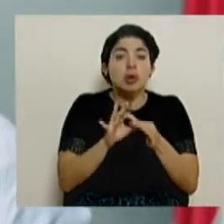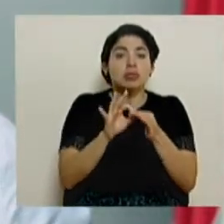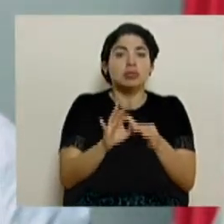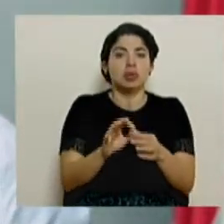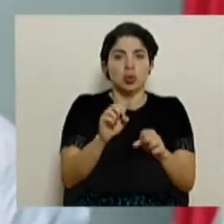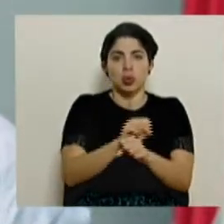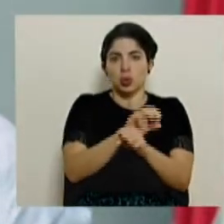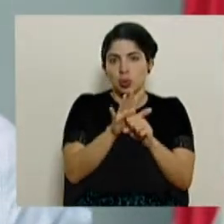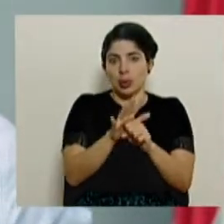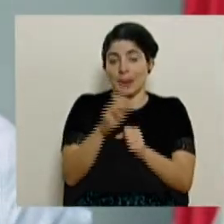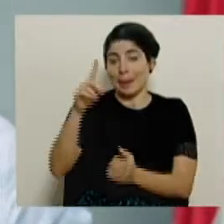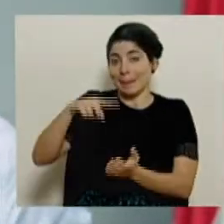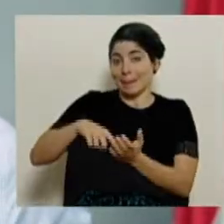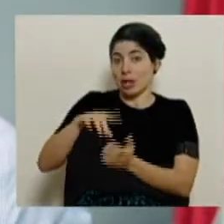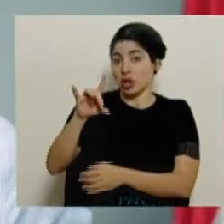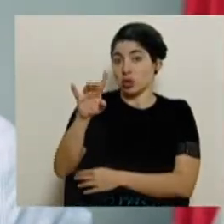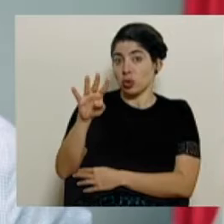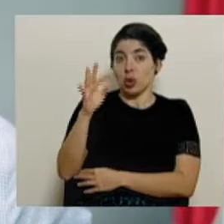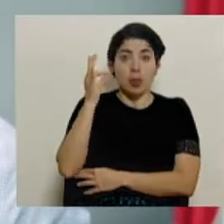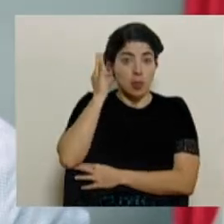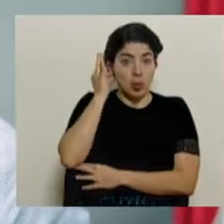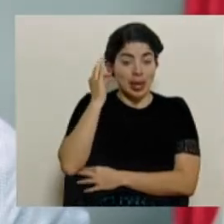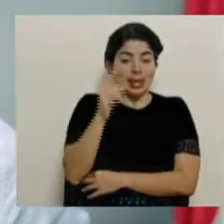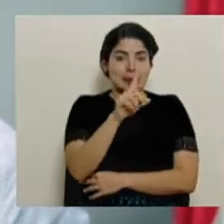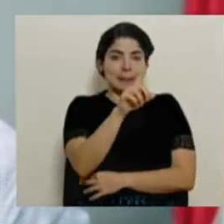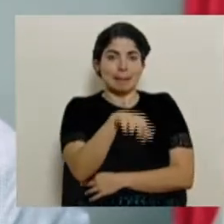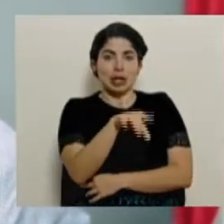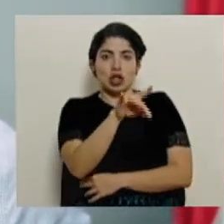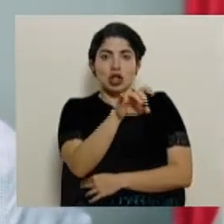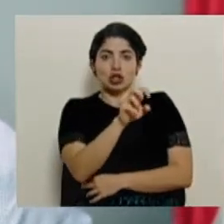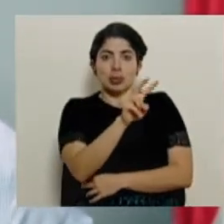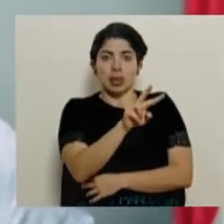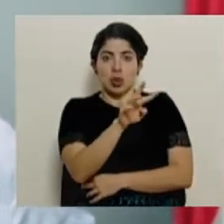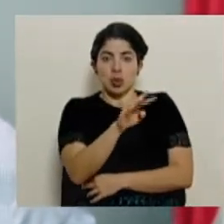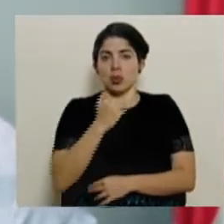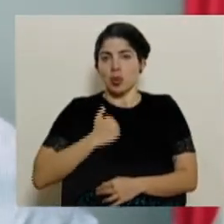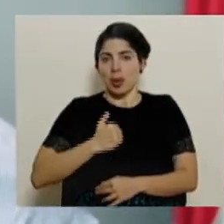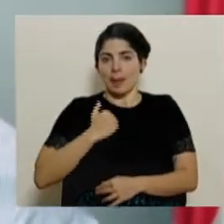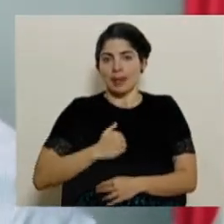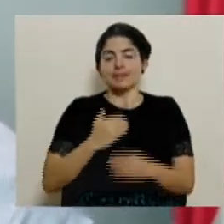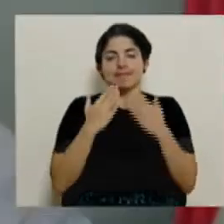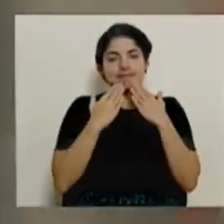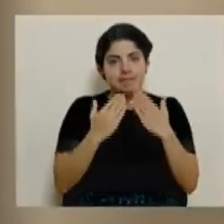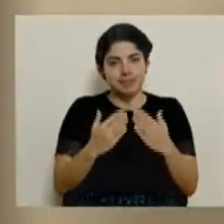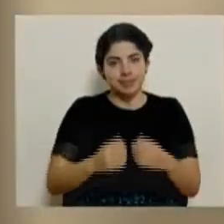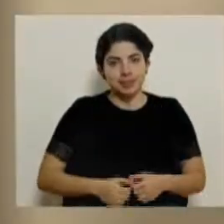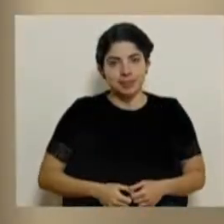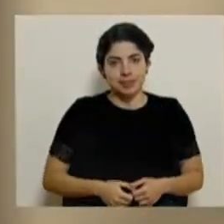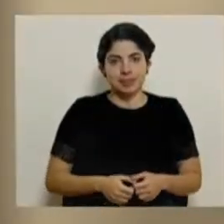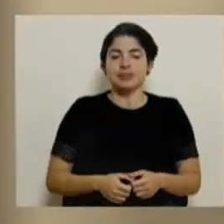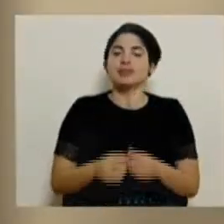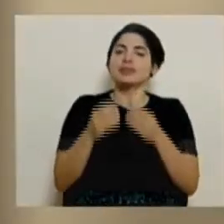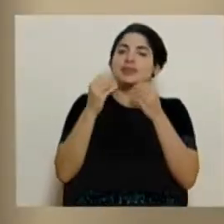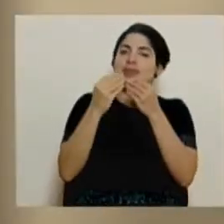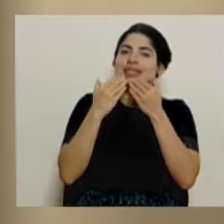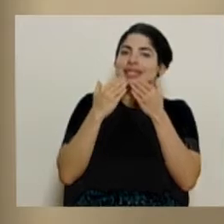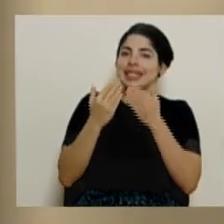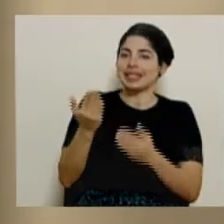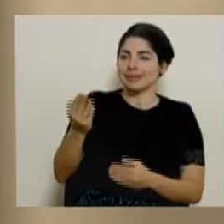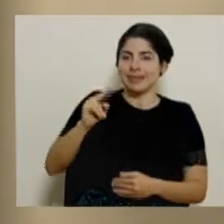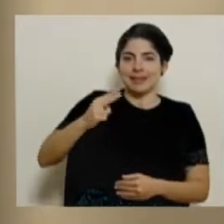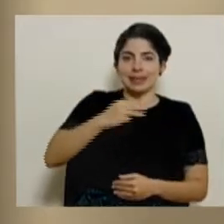COVID-19, 1.084 mujeres y 1.824 hombres. Muchas gracias. Muchas gracias